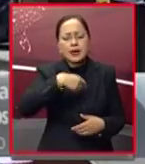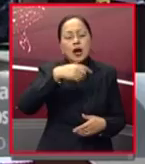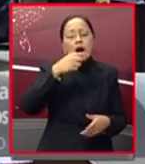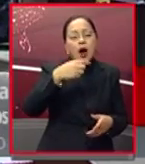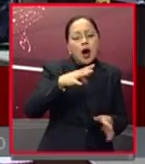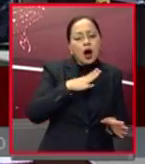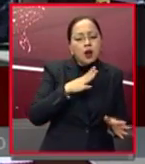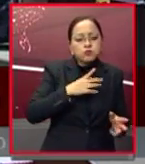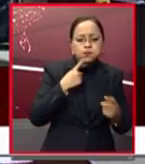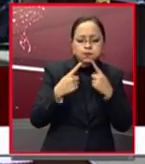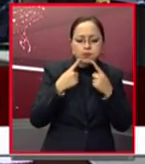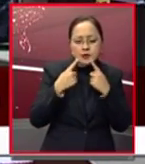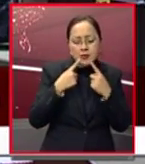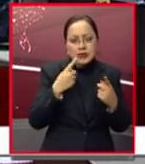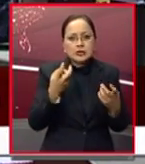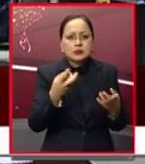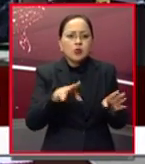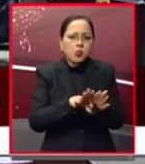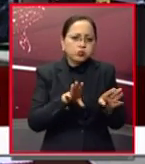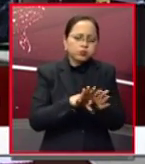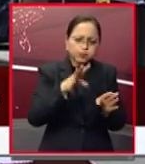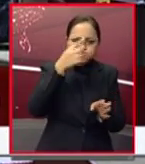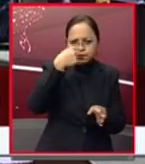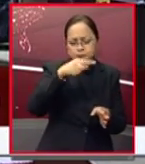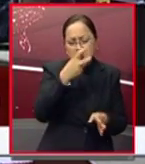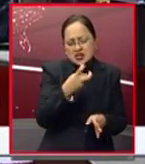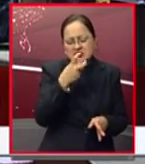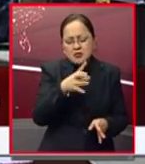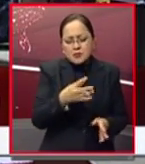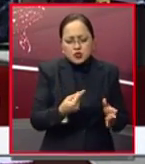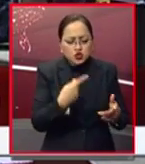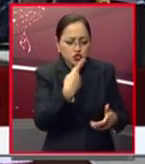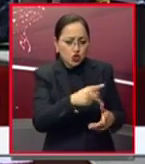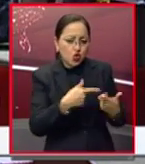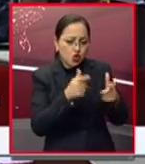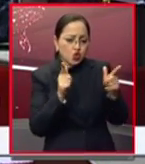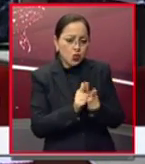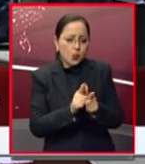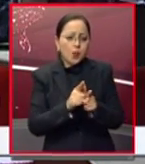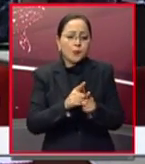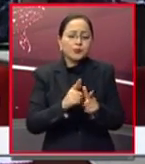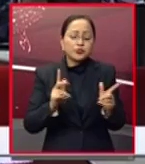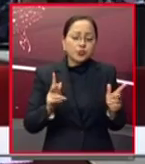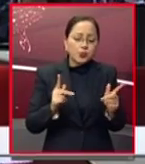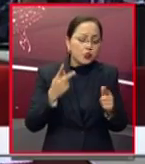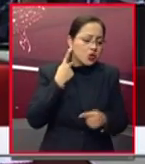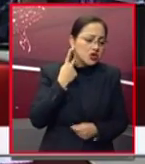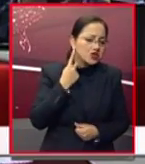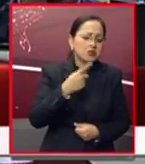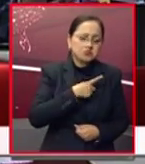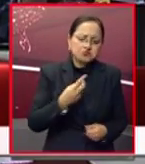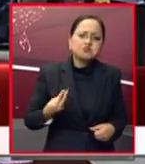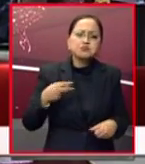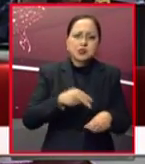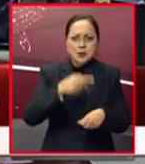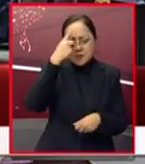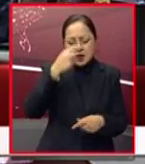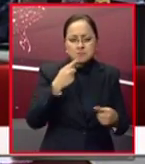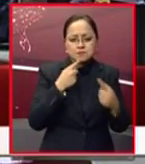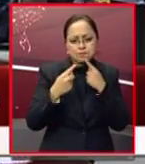constitucional. La diputada Ana Georgina Zapata dijo que su grupo parlamentario estará presente en el debate con una posición